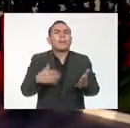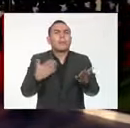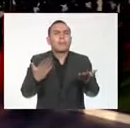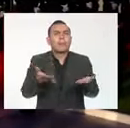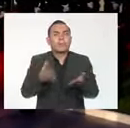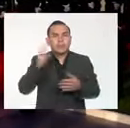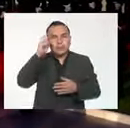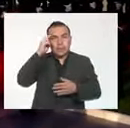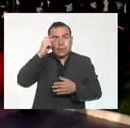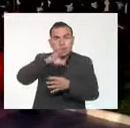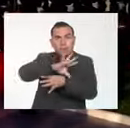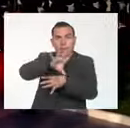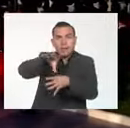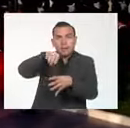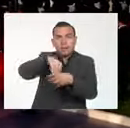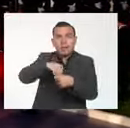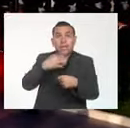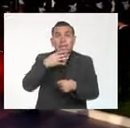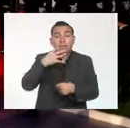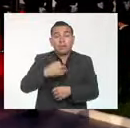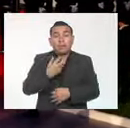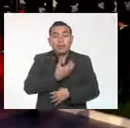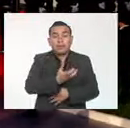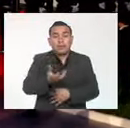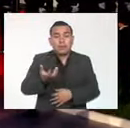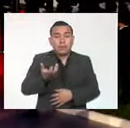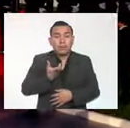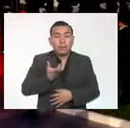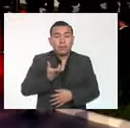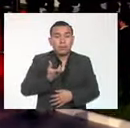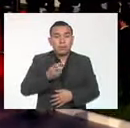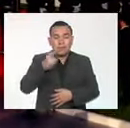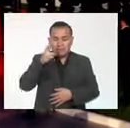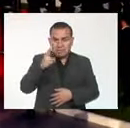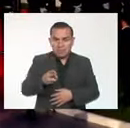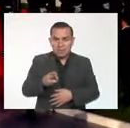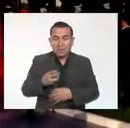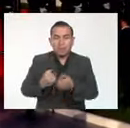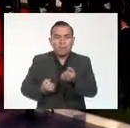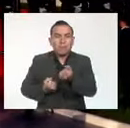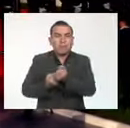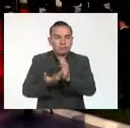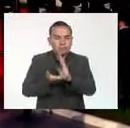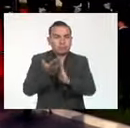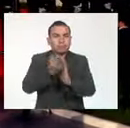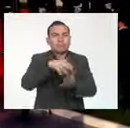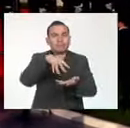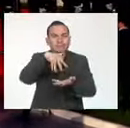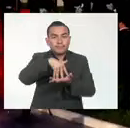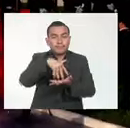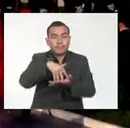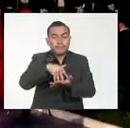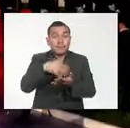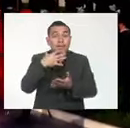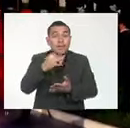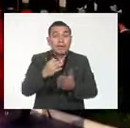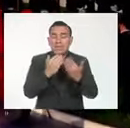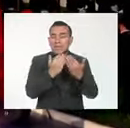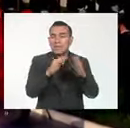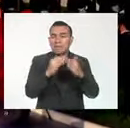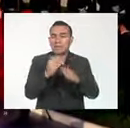Porque esa inclusión financiera incluye a los que jamás fueron incluidos. Entre tantas